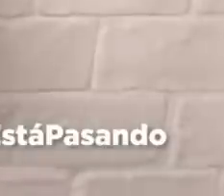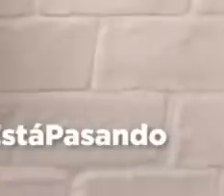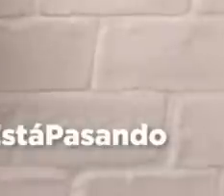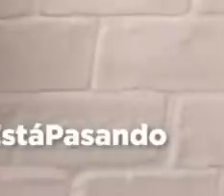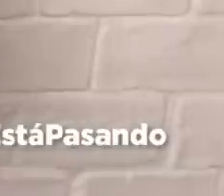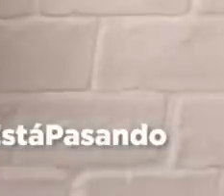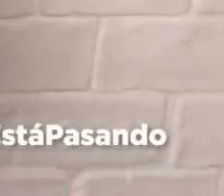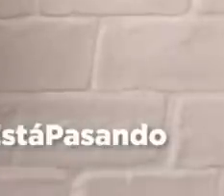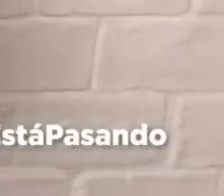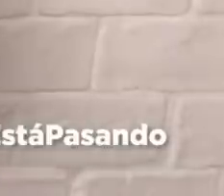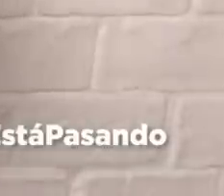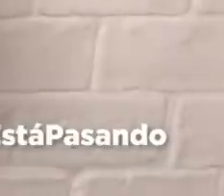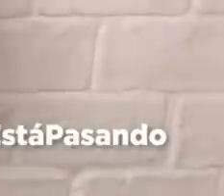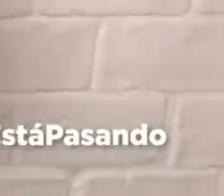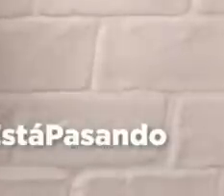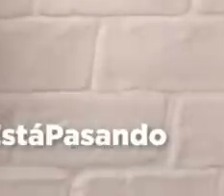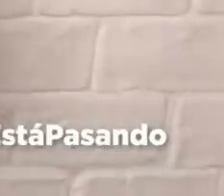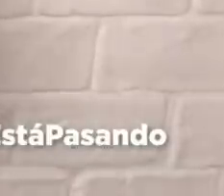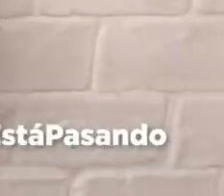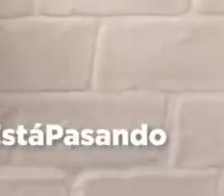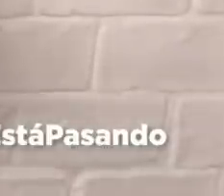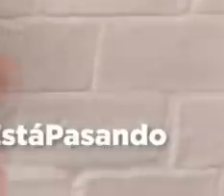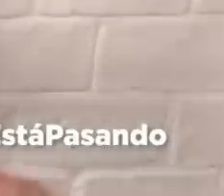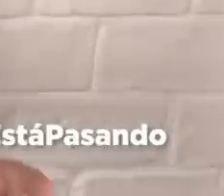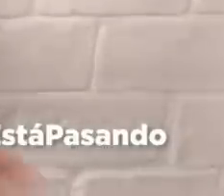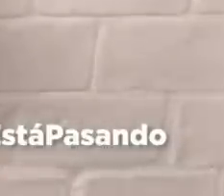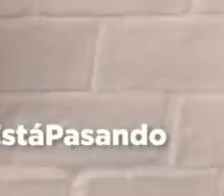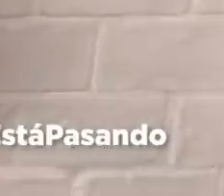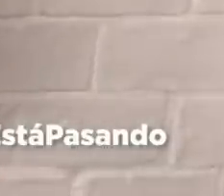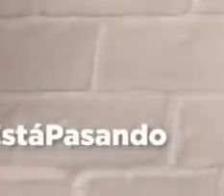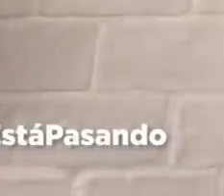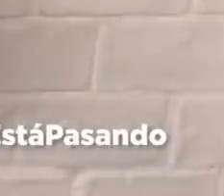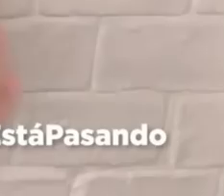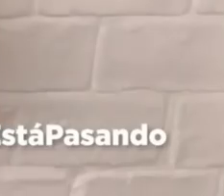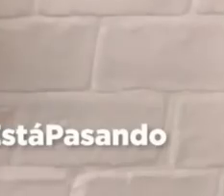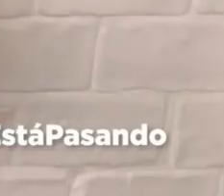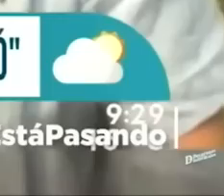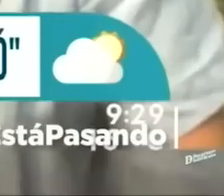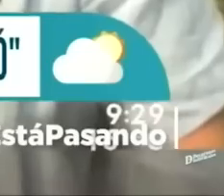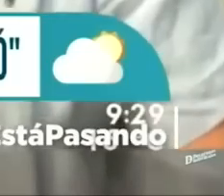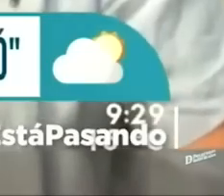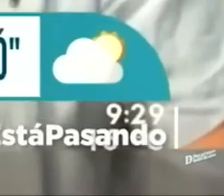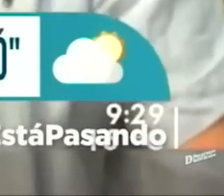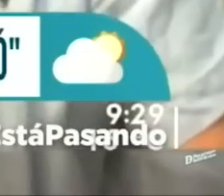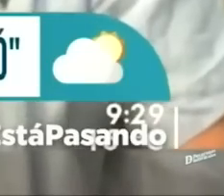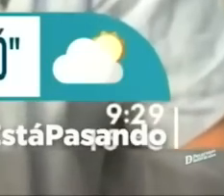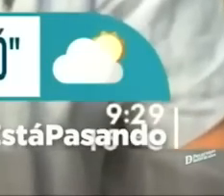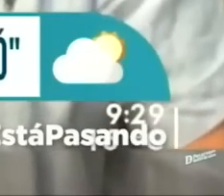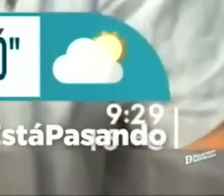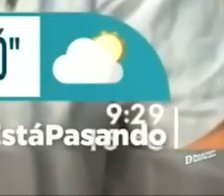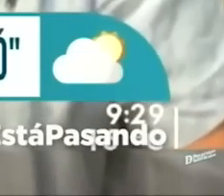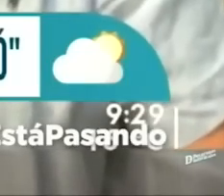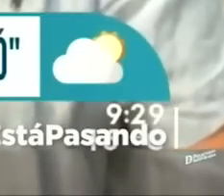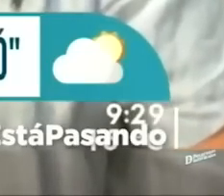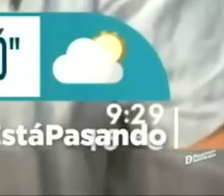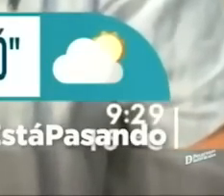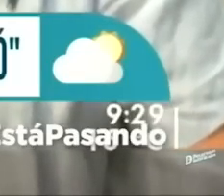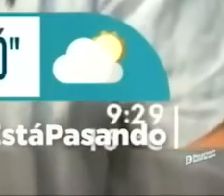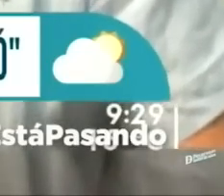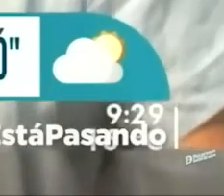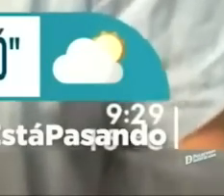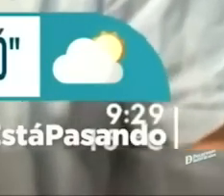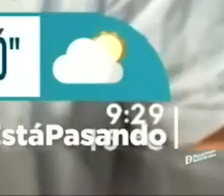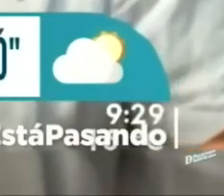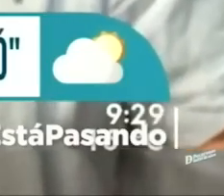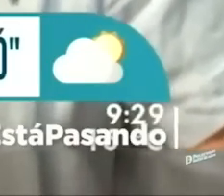escuchar al subsecretario del Mides diciendo que se fue por decisión propia. Estuvimos evaluando diferentes opciones y